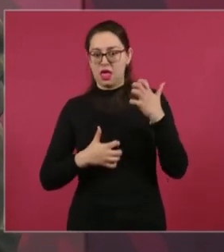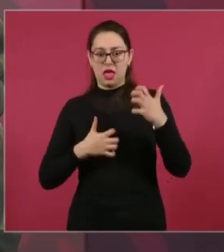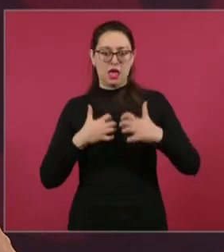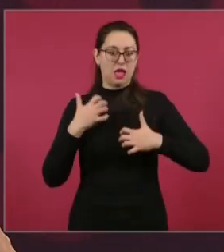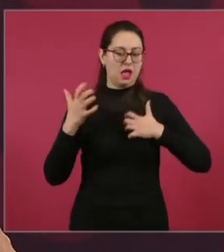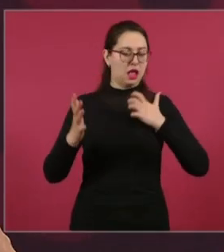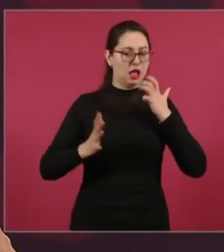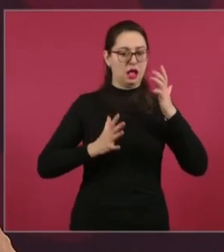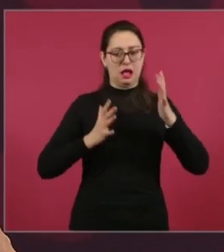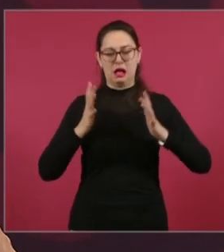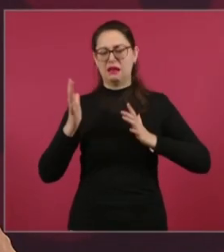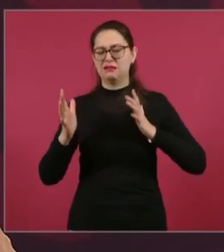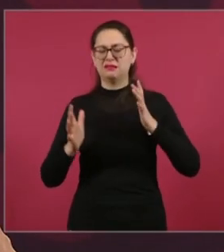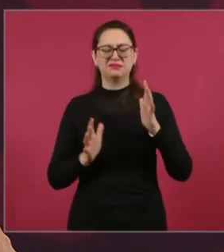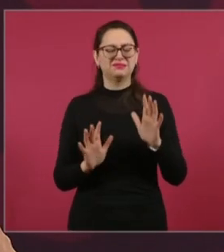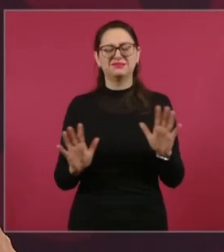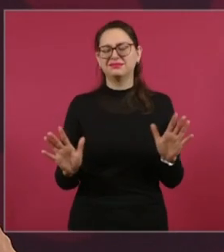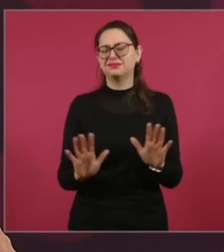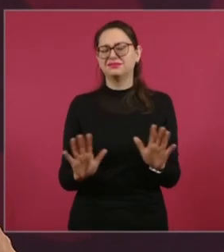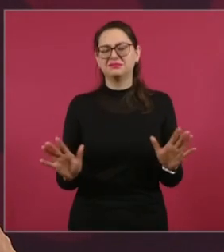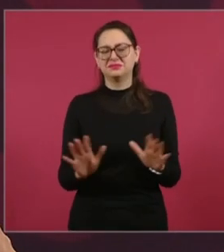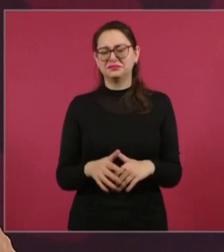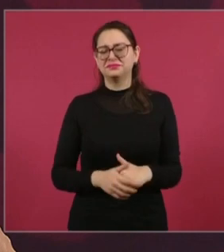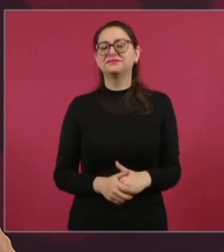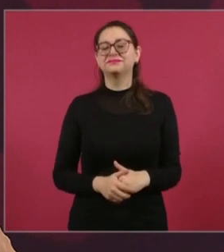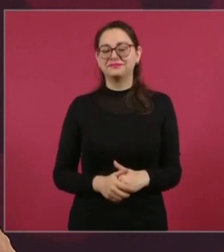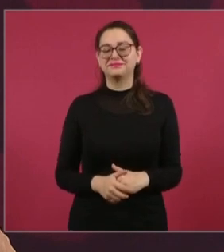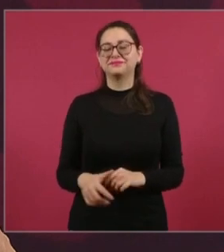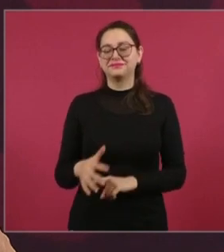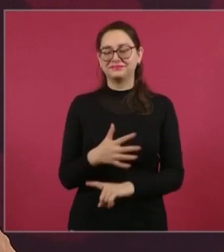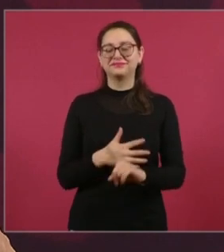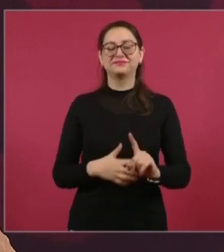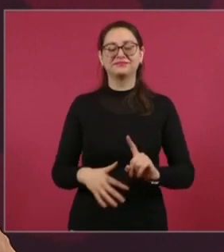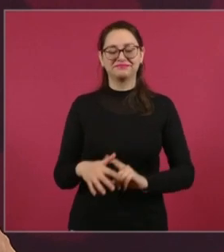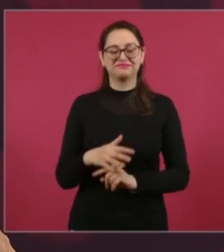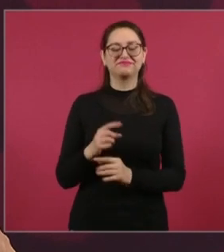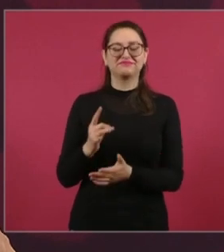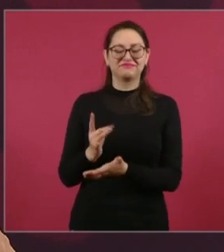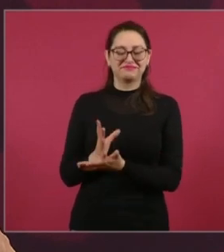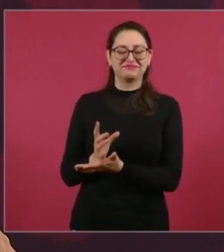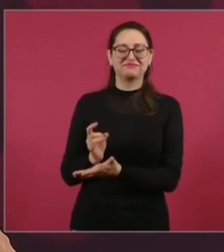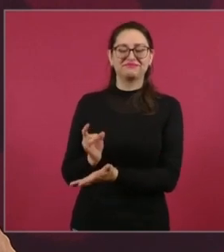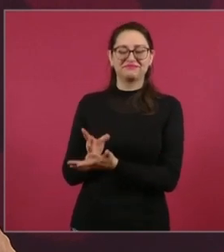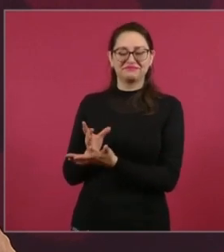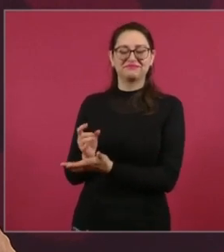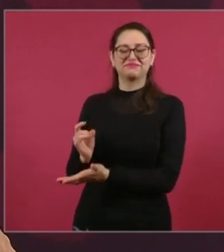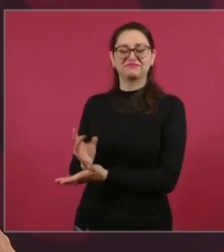entender nada más qué es lo que pasa. Es